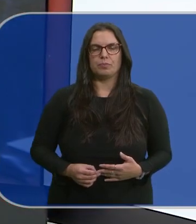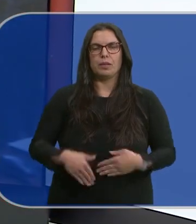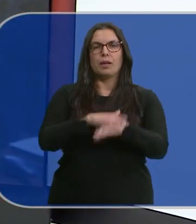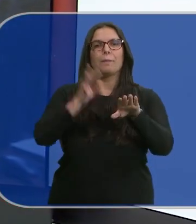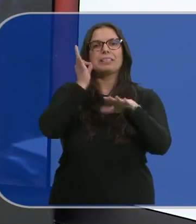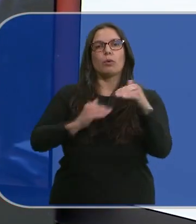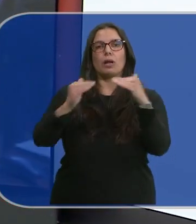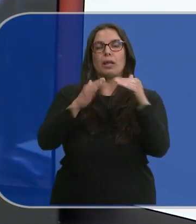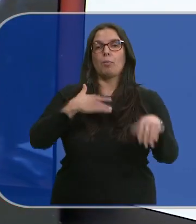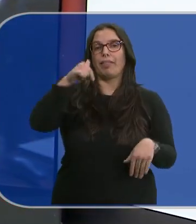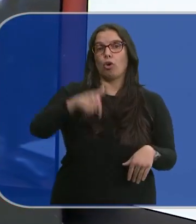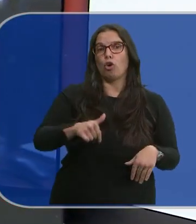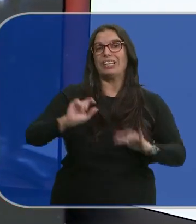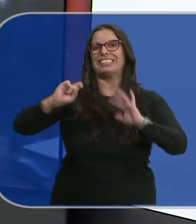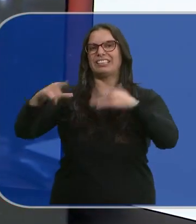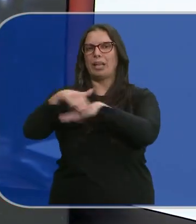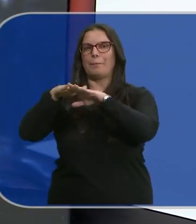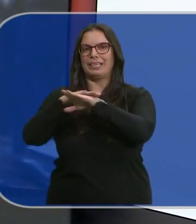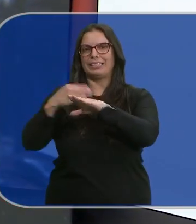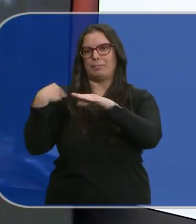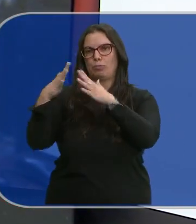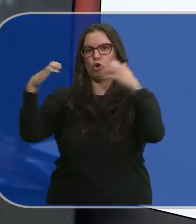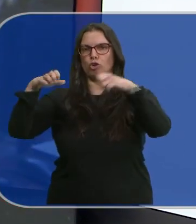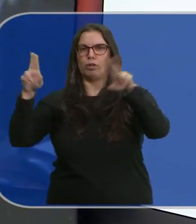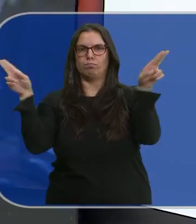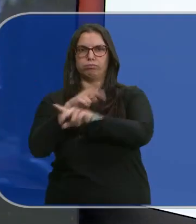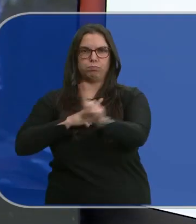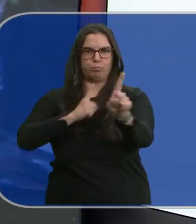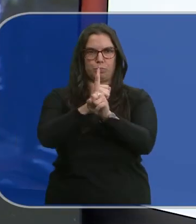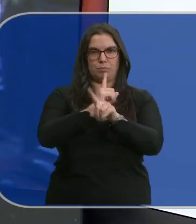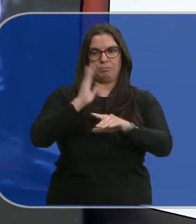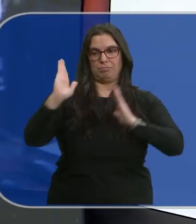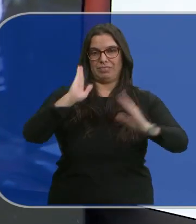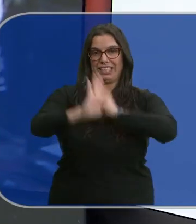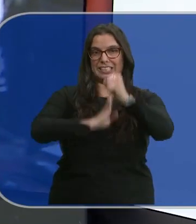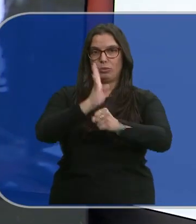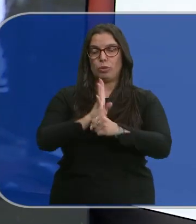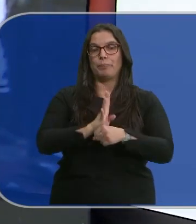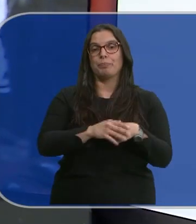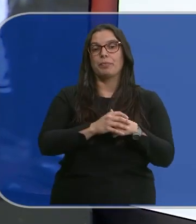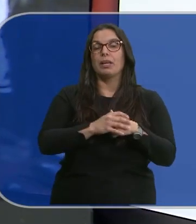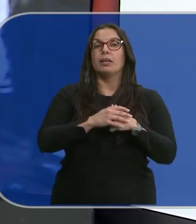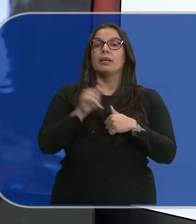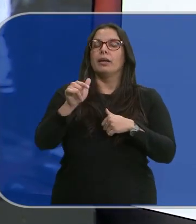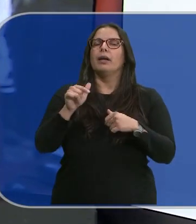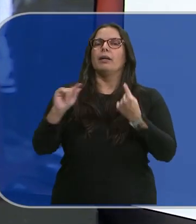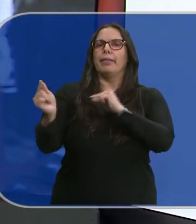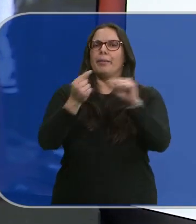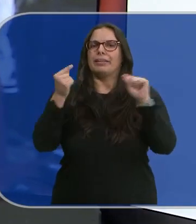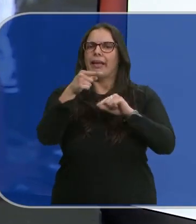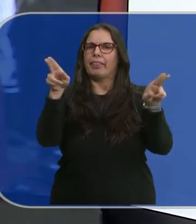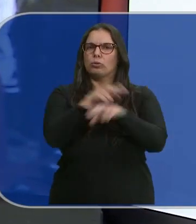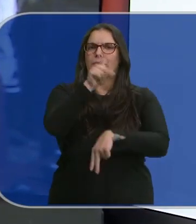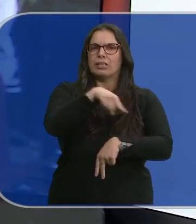Ana Redondo podría convertirse hoy en la sexta ministra reprobada por las Cortes en esta legislatura. El Congreso va a debatir la censura a la titular de